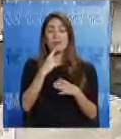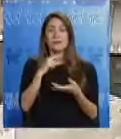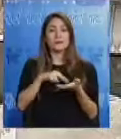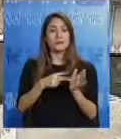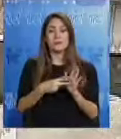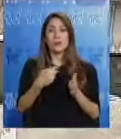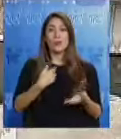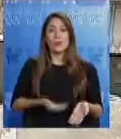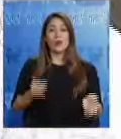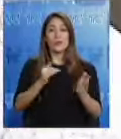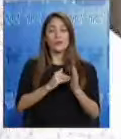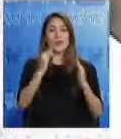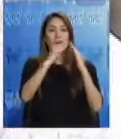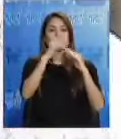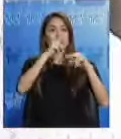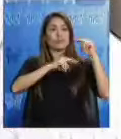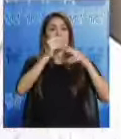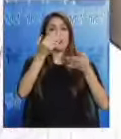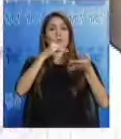para volver a ver su casa en pie.